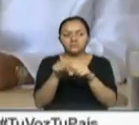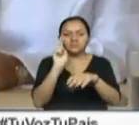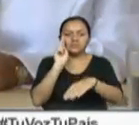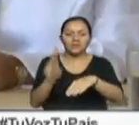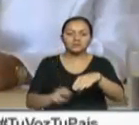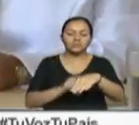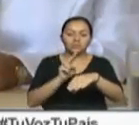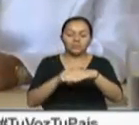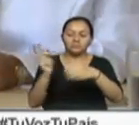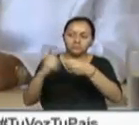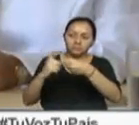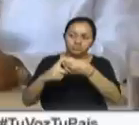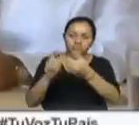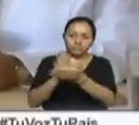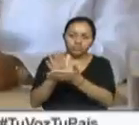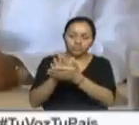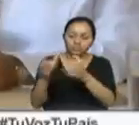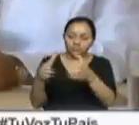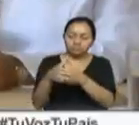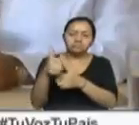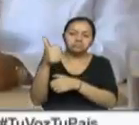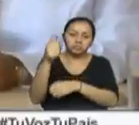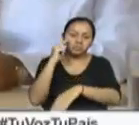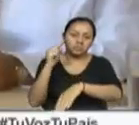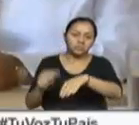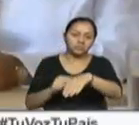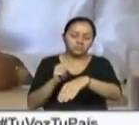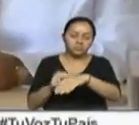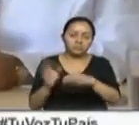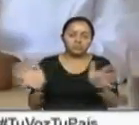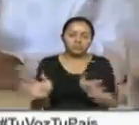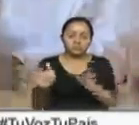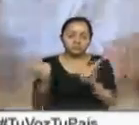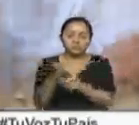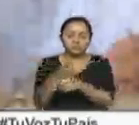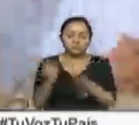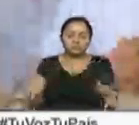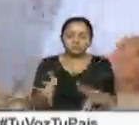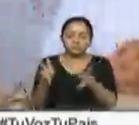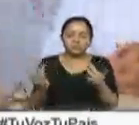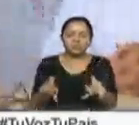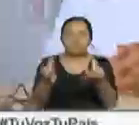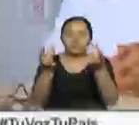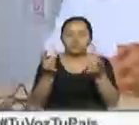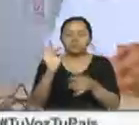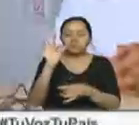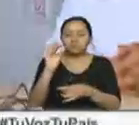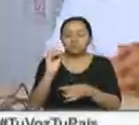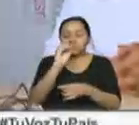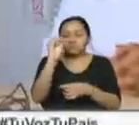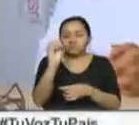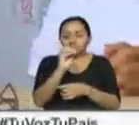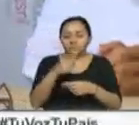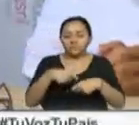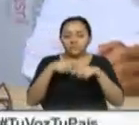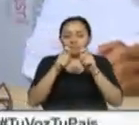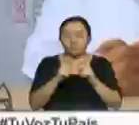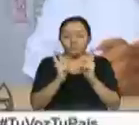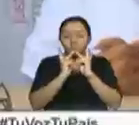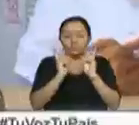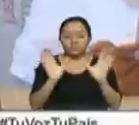al fomentar la producción ecuatoriana y al fomentar la producción con calidad. El 90% de los contratos